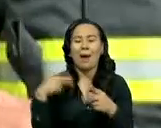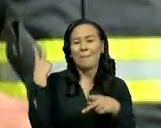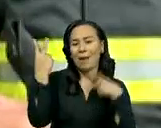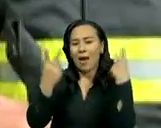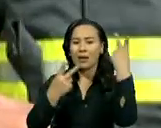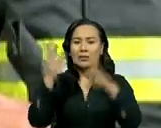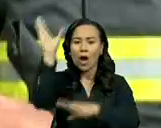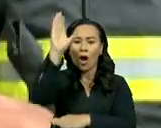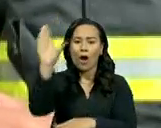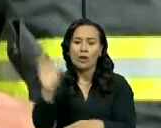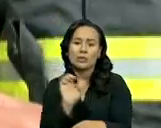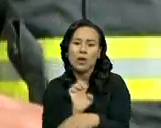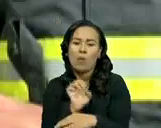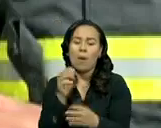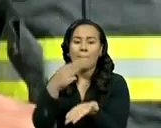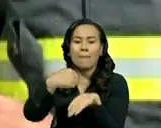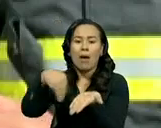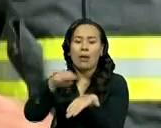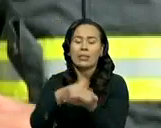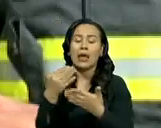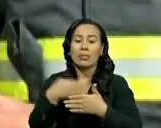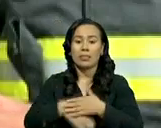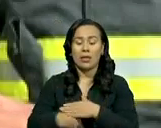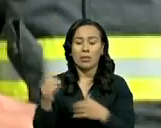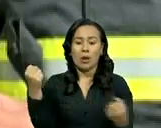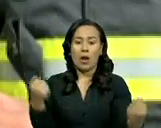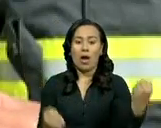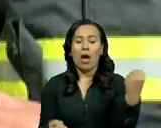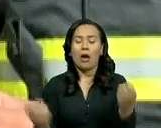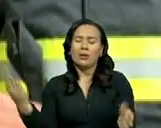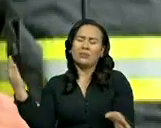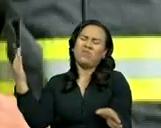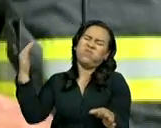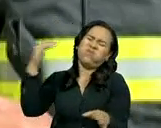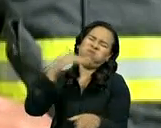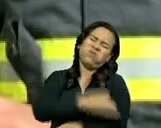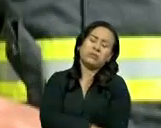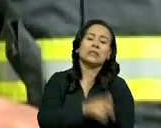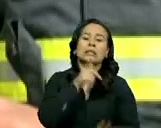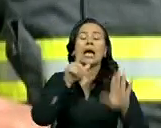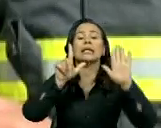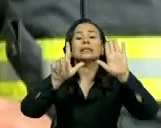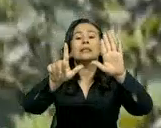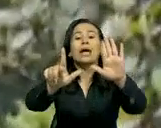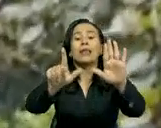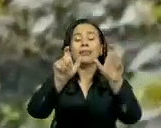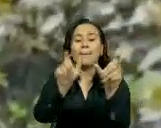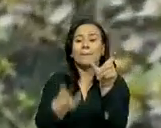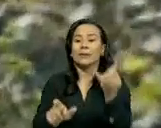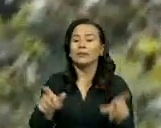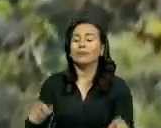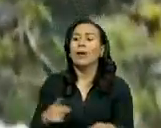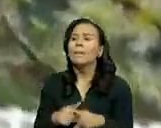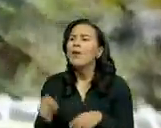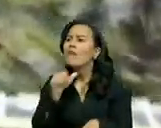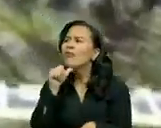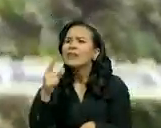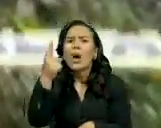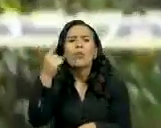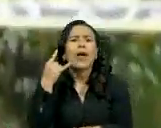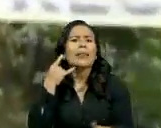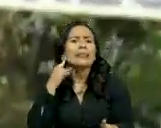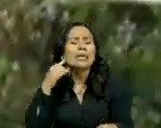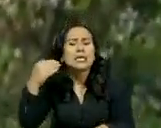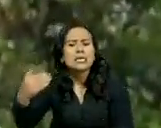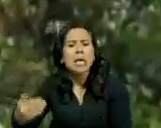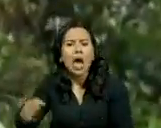el interior del vehículo. En el interior del vehículo cabe mencionar que se encontraban 7 personas. Pero el rumor que faltaba una niña de 9